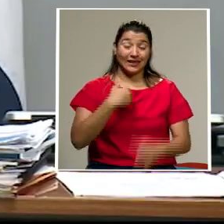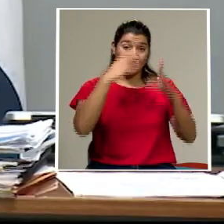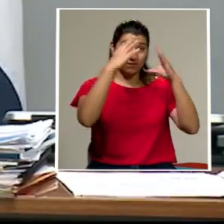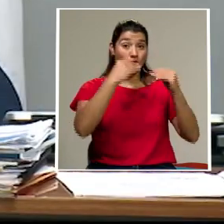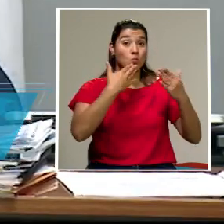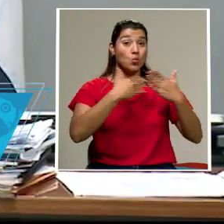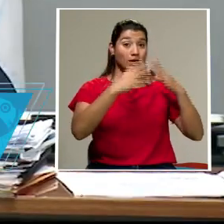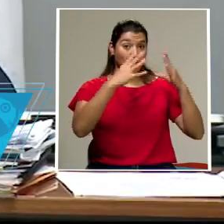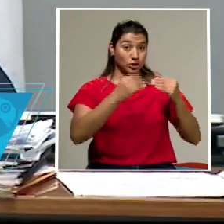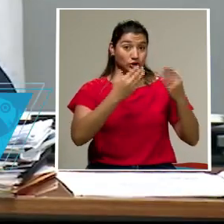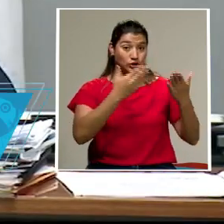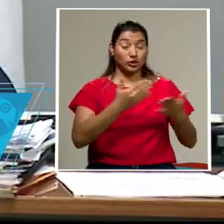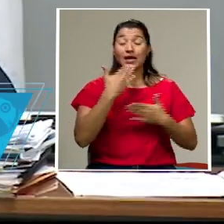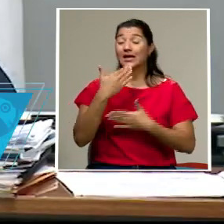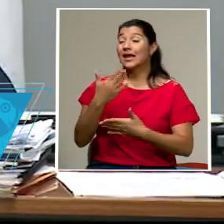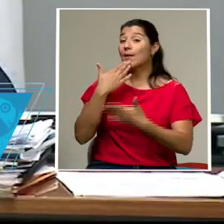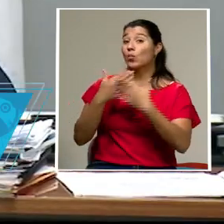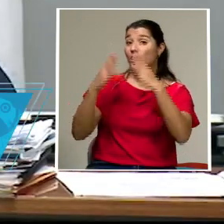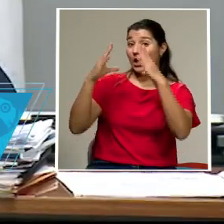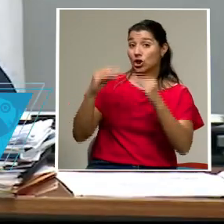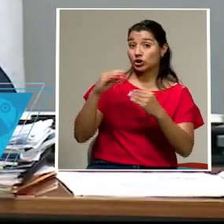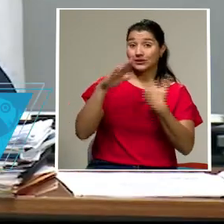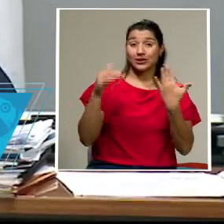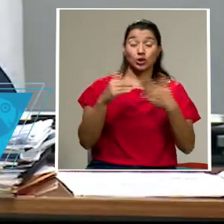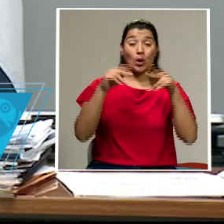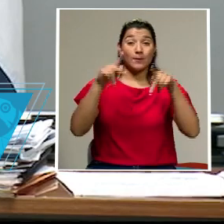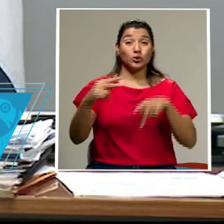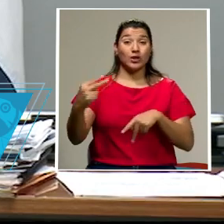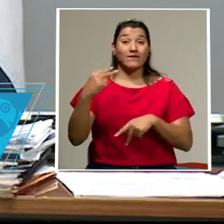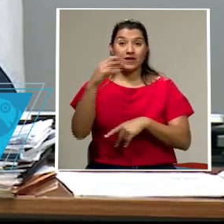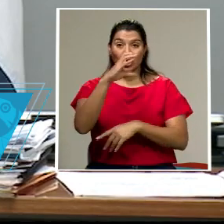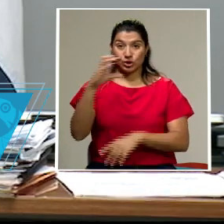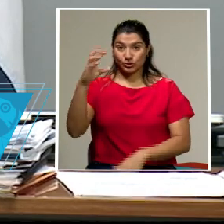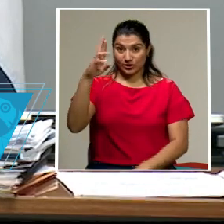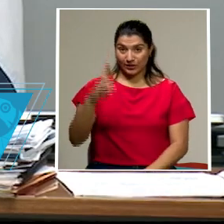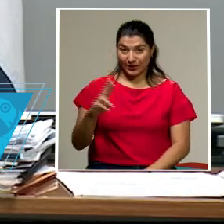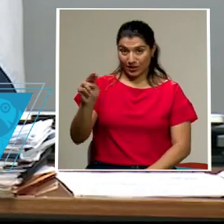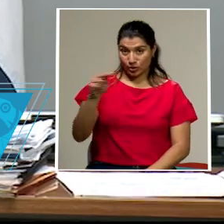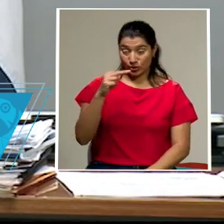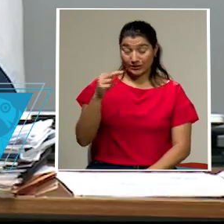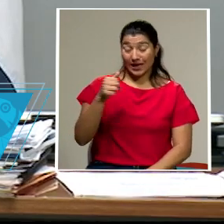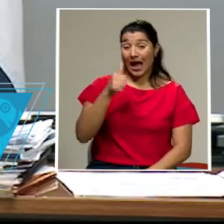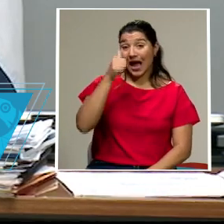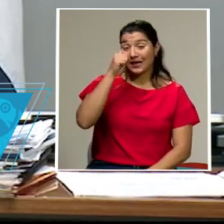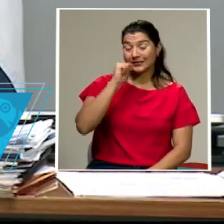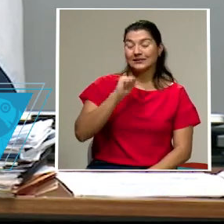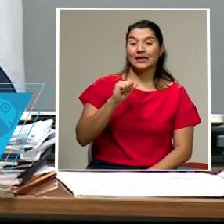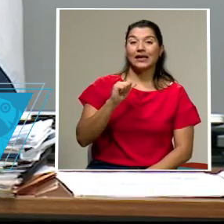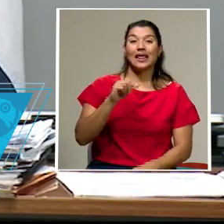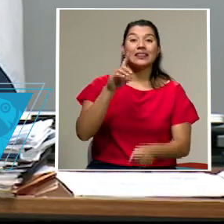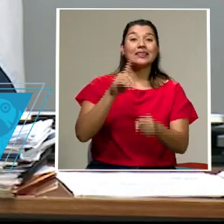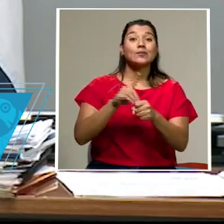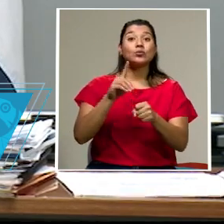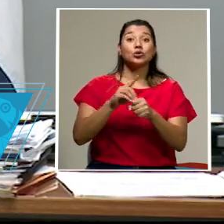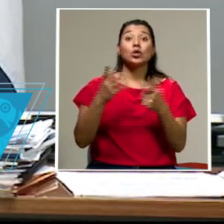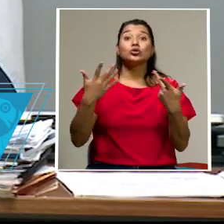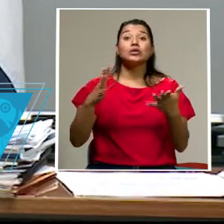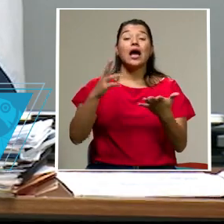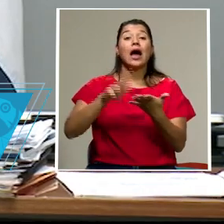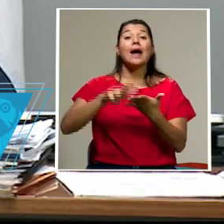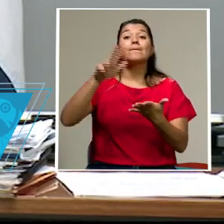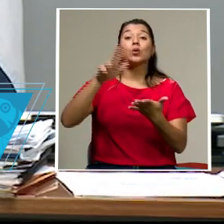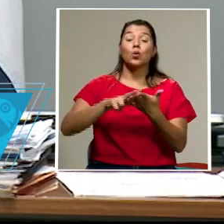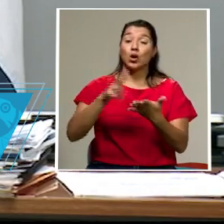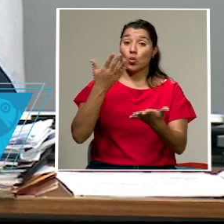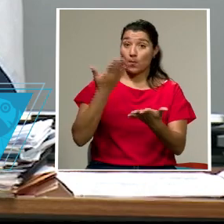Gracias, buenas noches a todos los que nos siguen a través de Costa Rica Noticias. El día de ayer los diputados aprobaron una moción